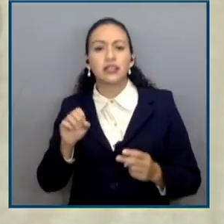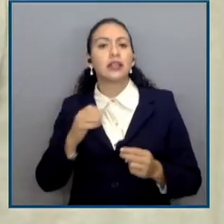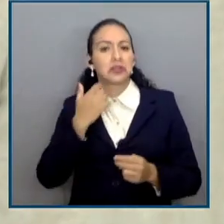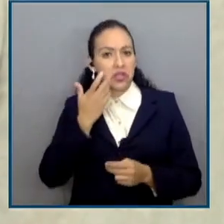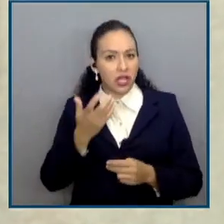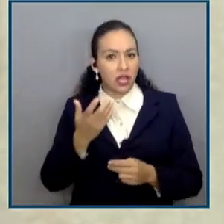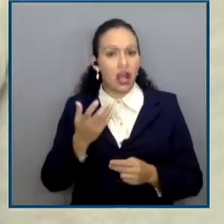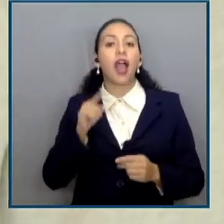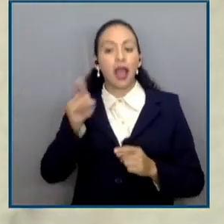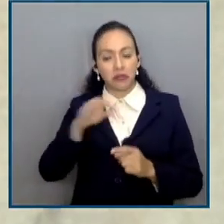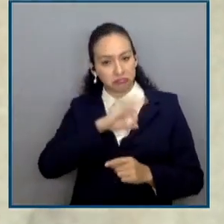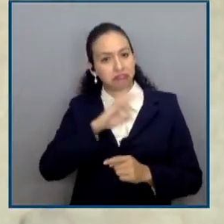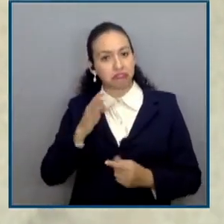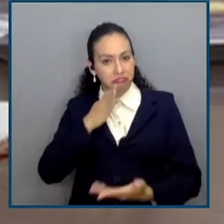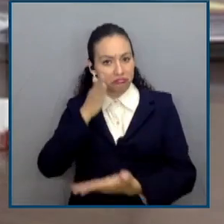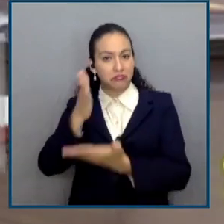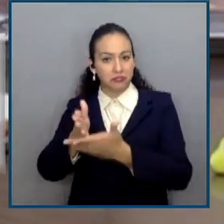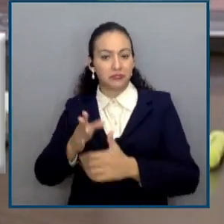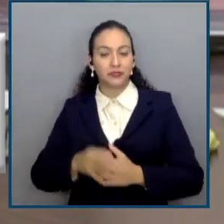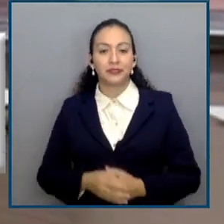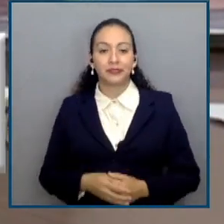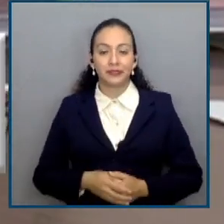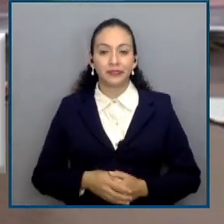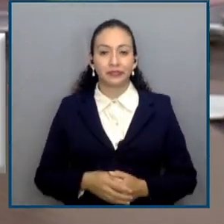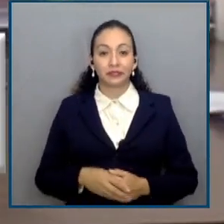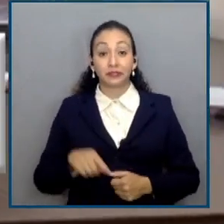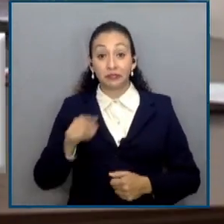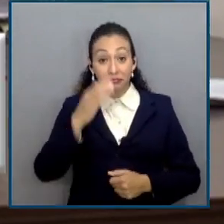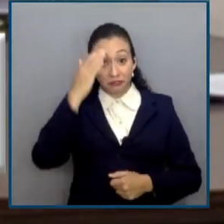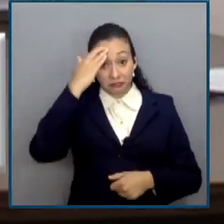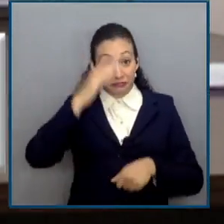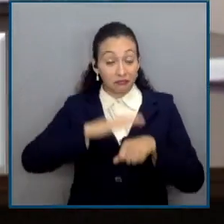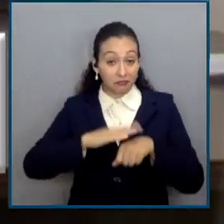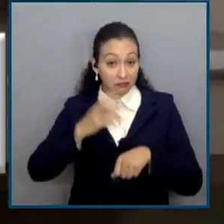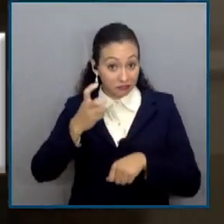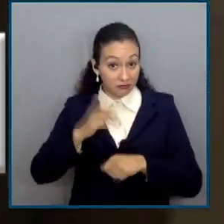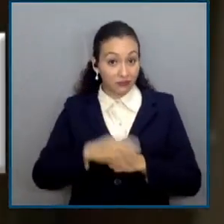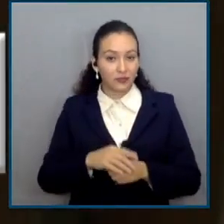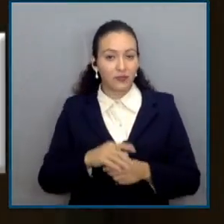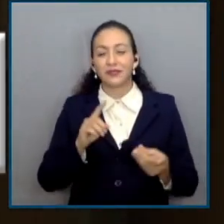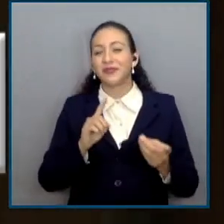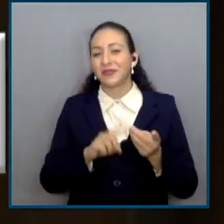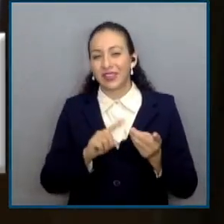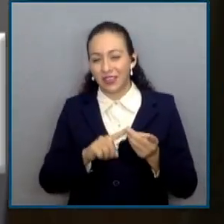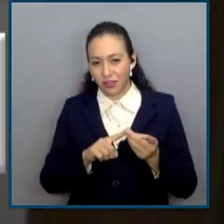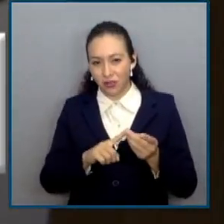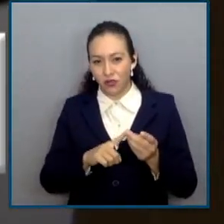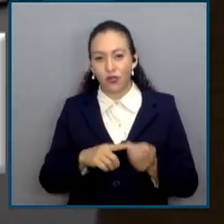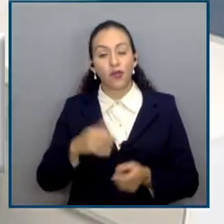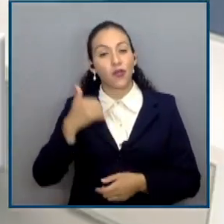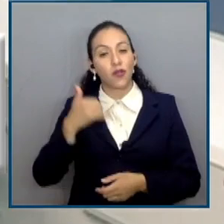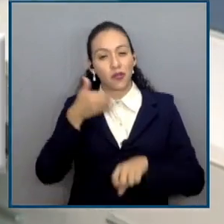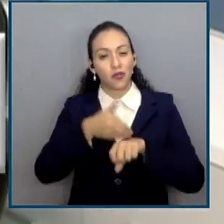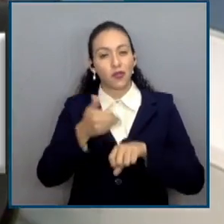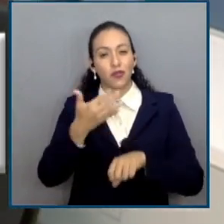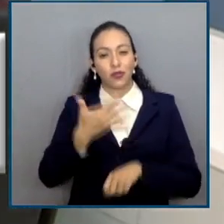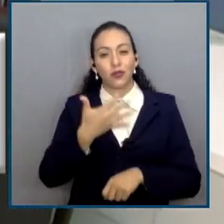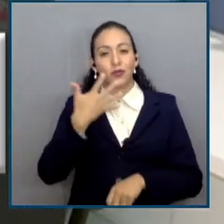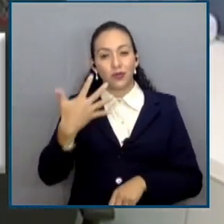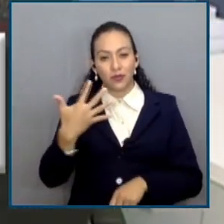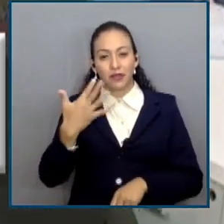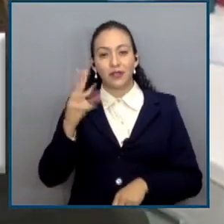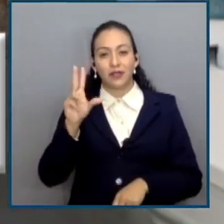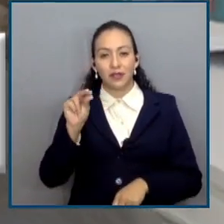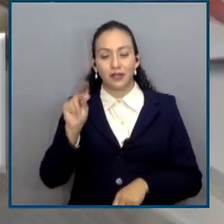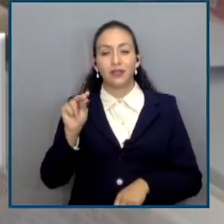responsabilidad administrativa. Puede conocer más sobre sus servicios y solicitar apoyo en el teléfono 55 80